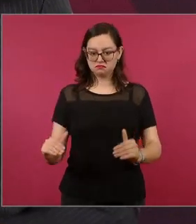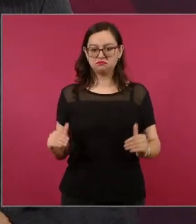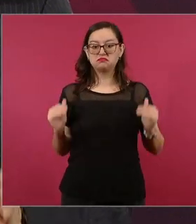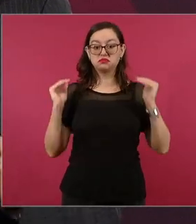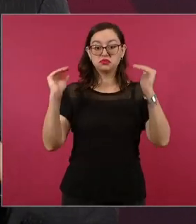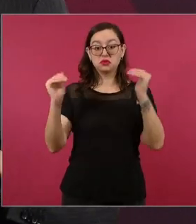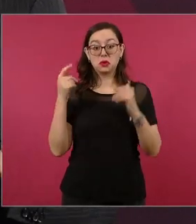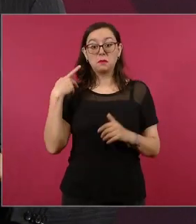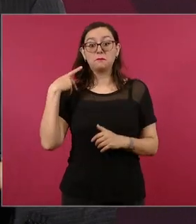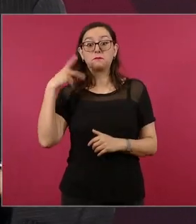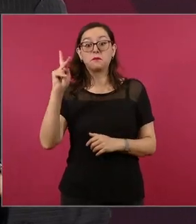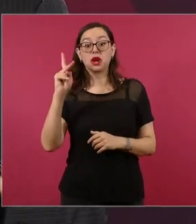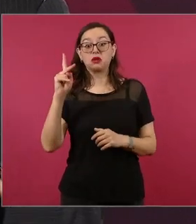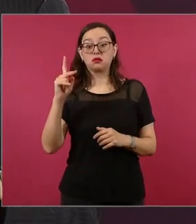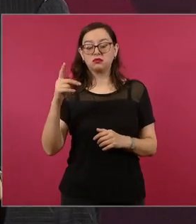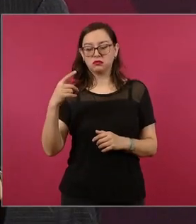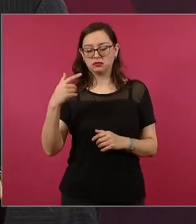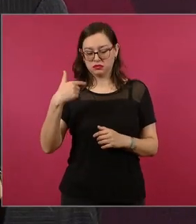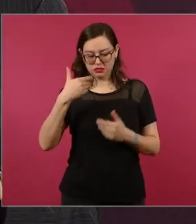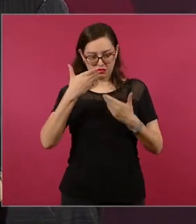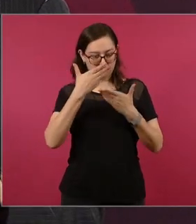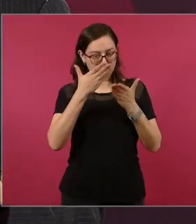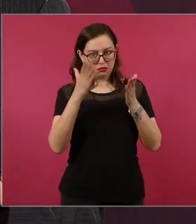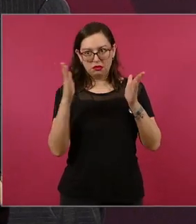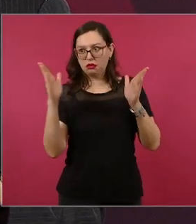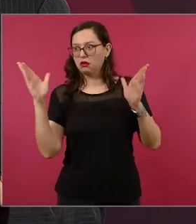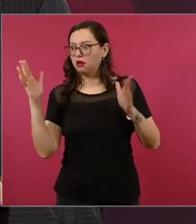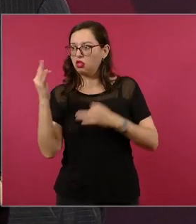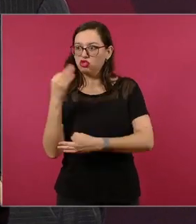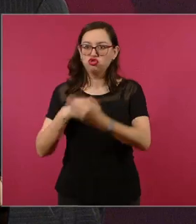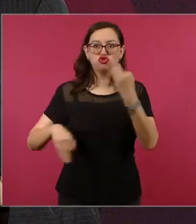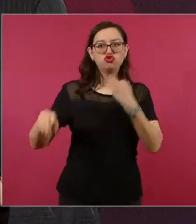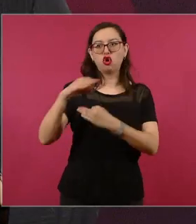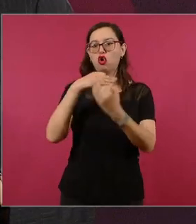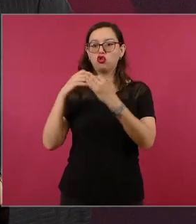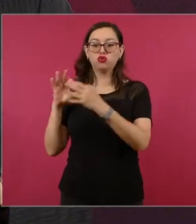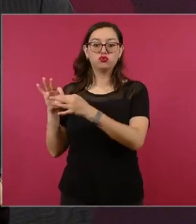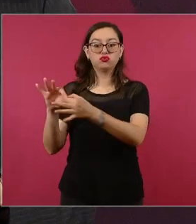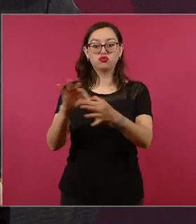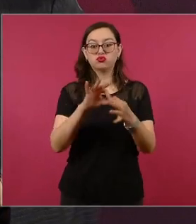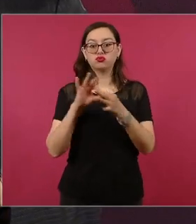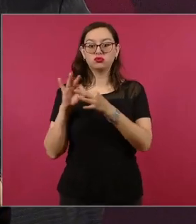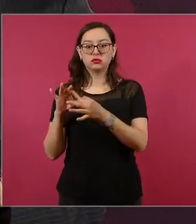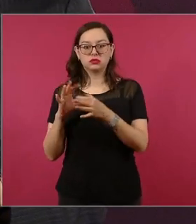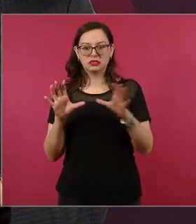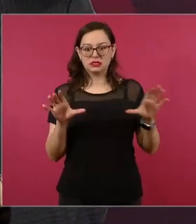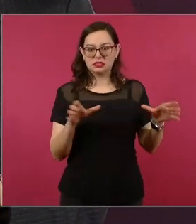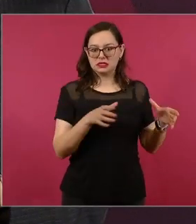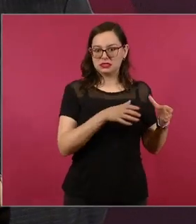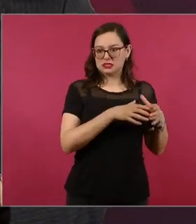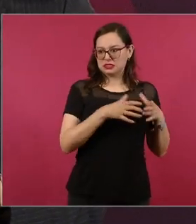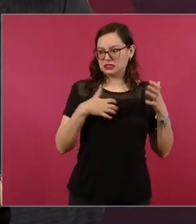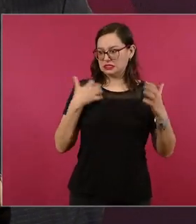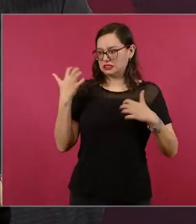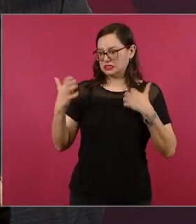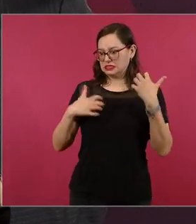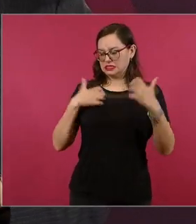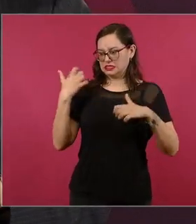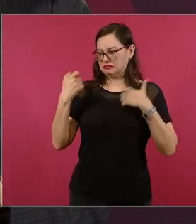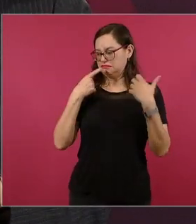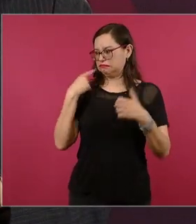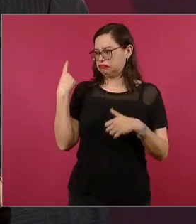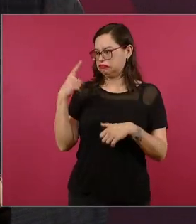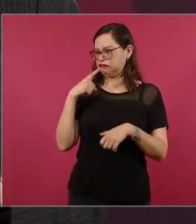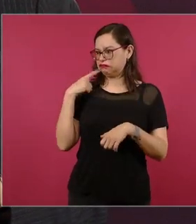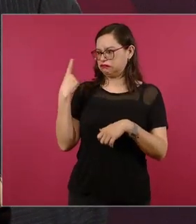pero con dimensión social. Por eso no les gustó a los conservadores y amparos y